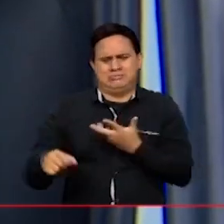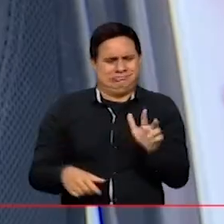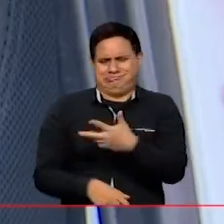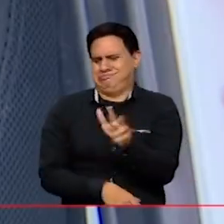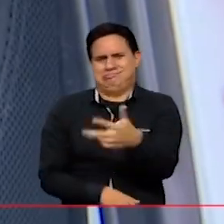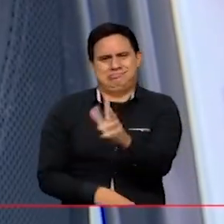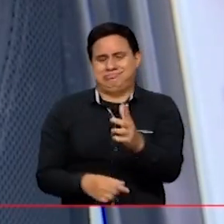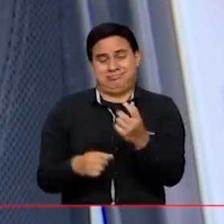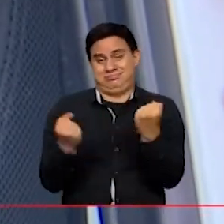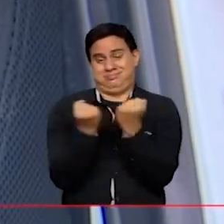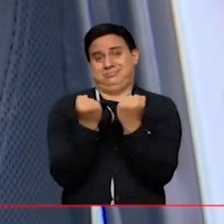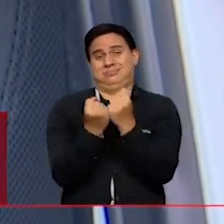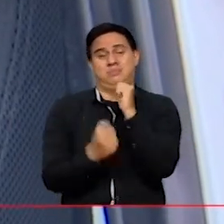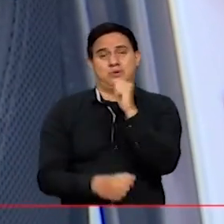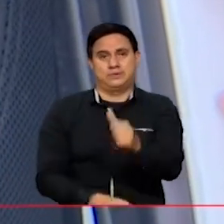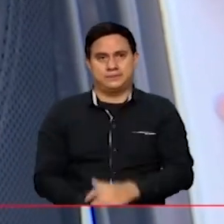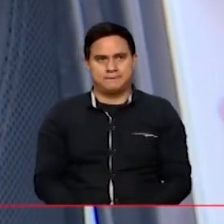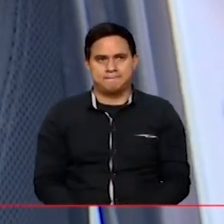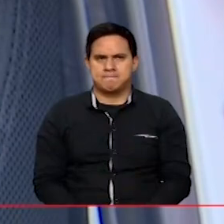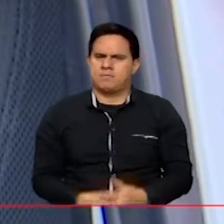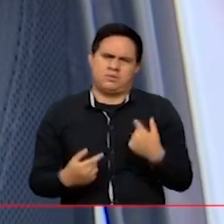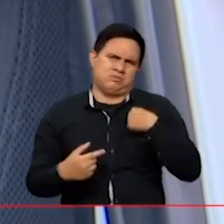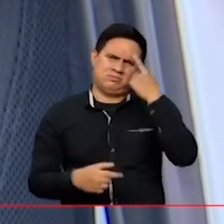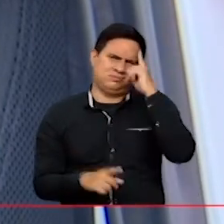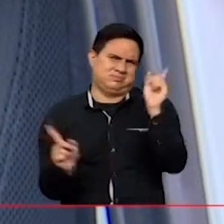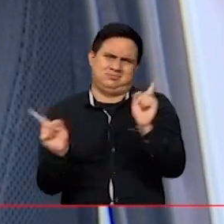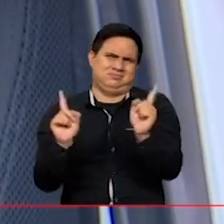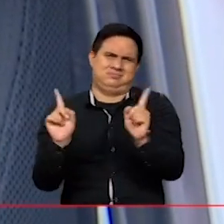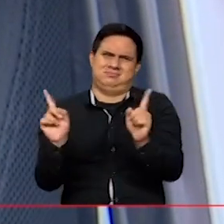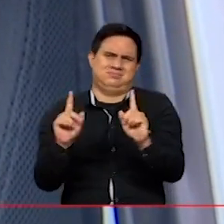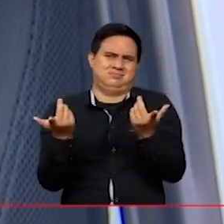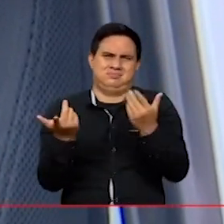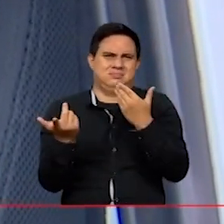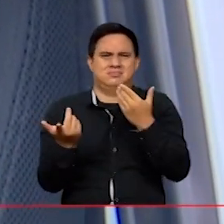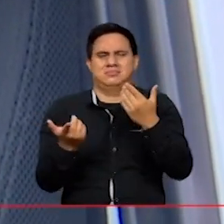congestión. Pues yo pienso que no, porque las motos realmente,